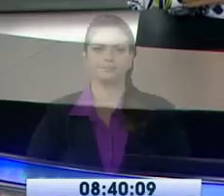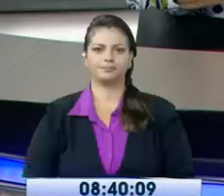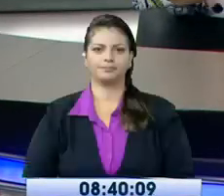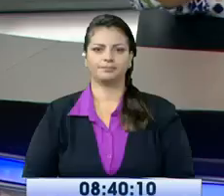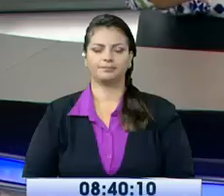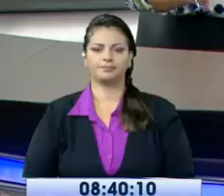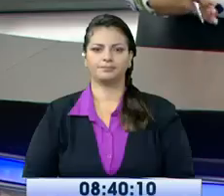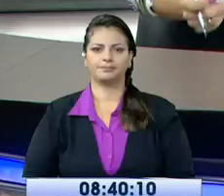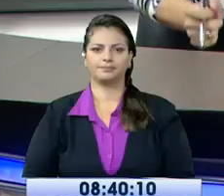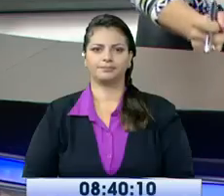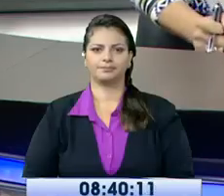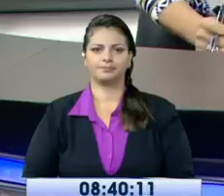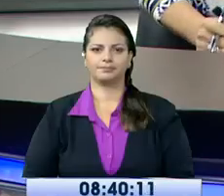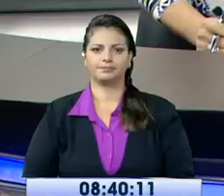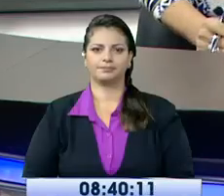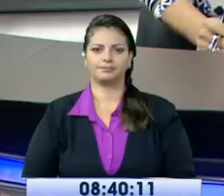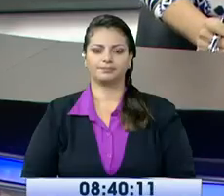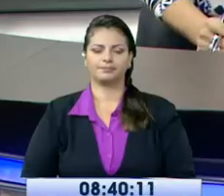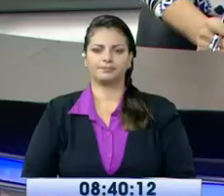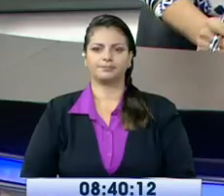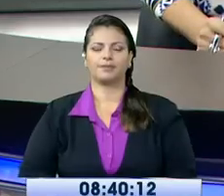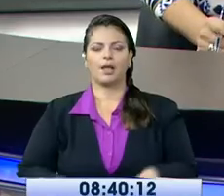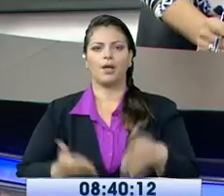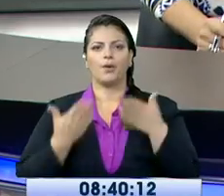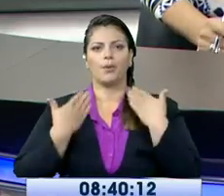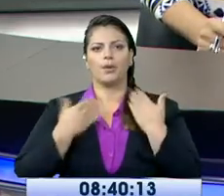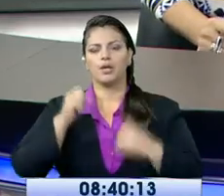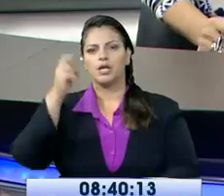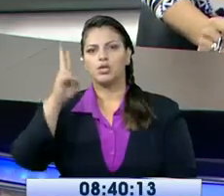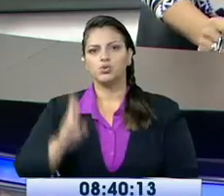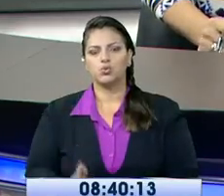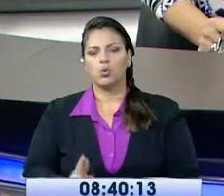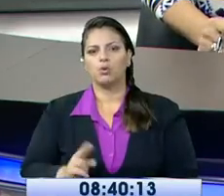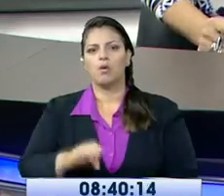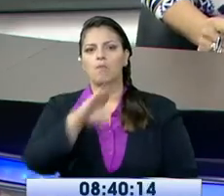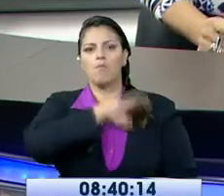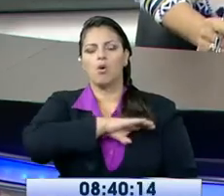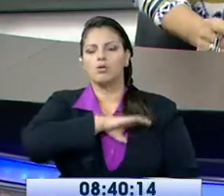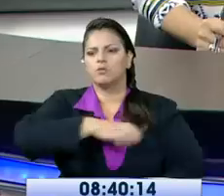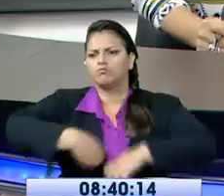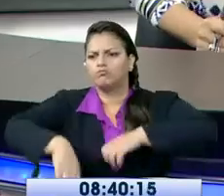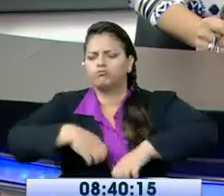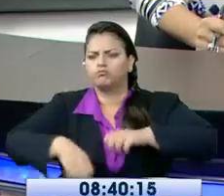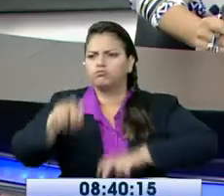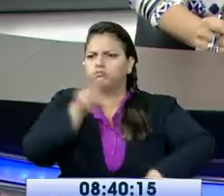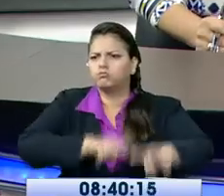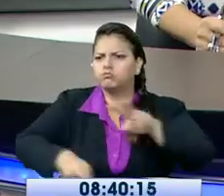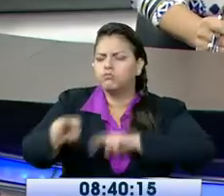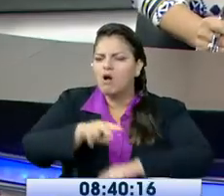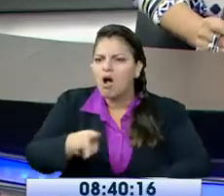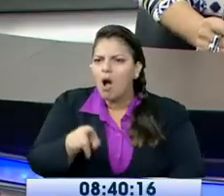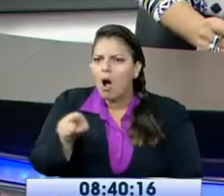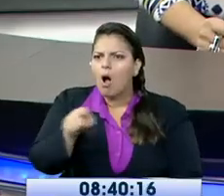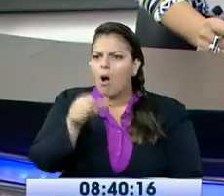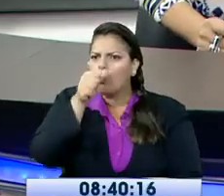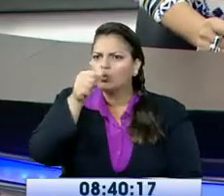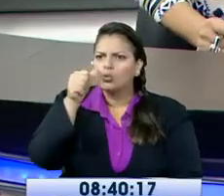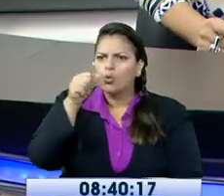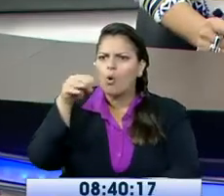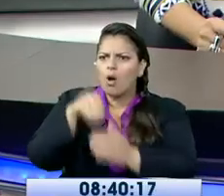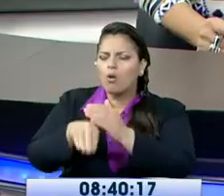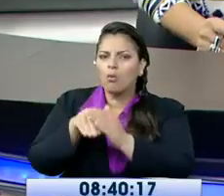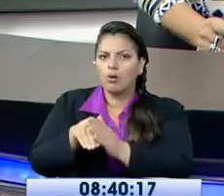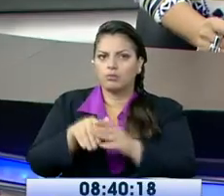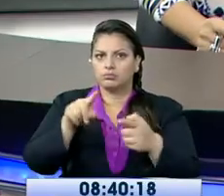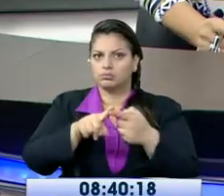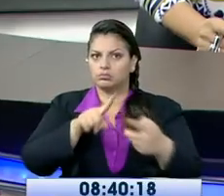ciudad cuando bloques de cocaína eran transportados en maletas en un auto. Y el otro hallazgo ocurrió dentro de un